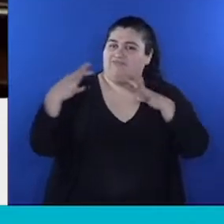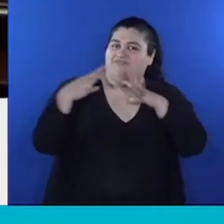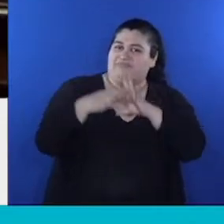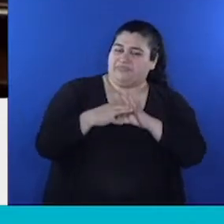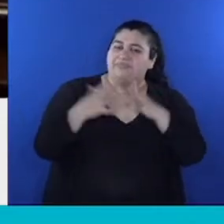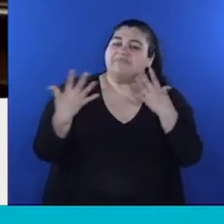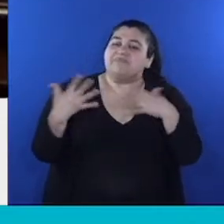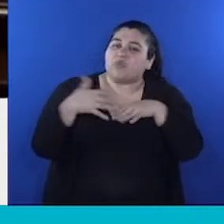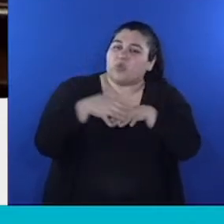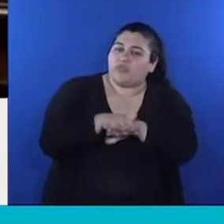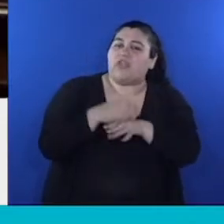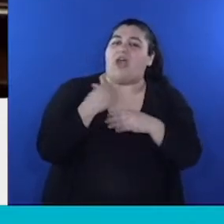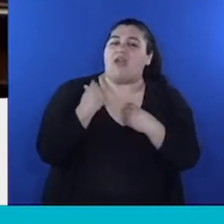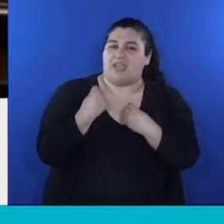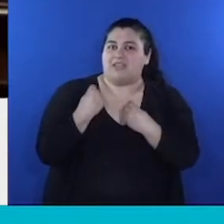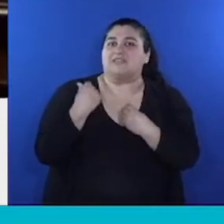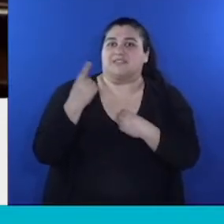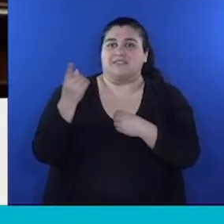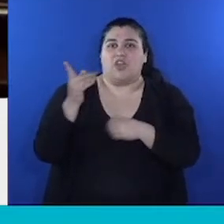un planteo como provincia.